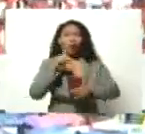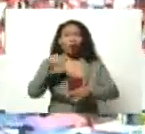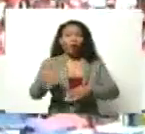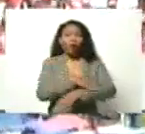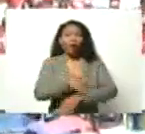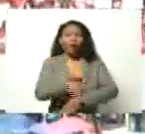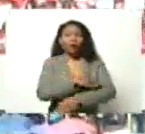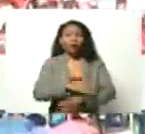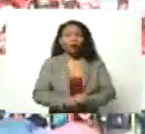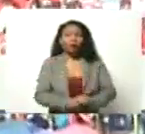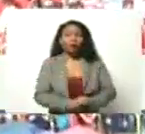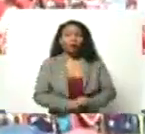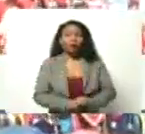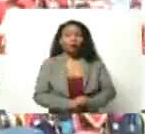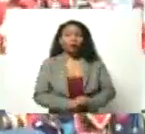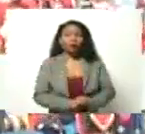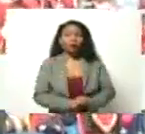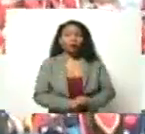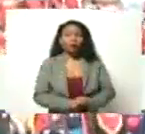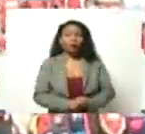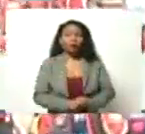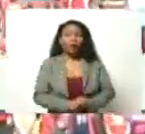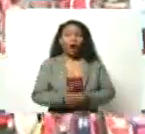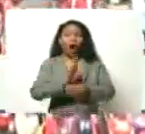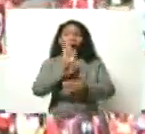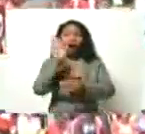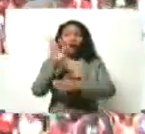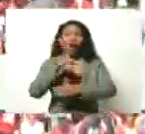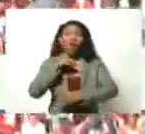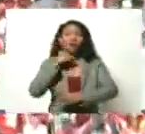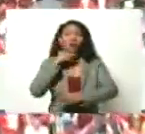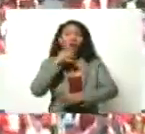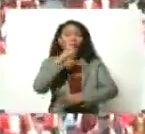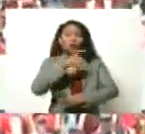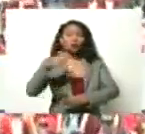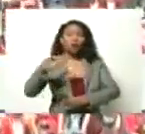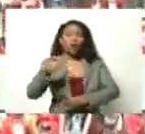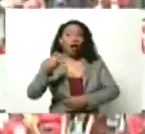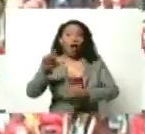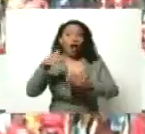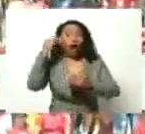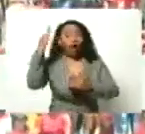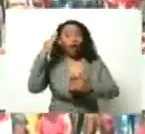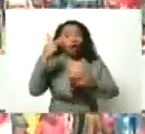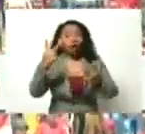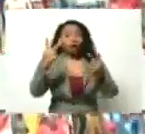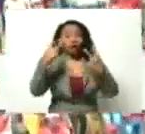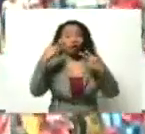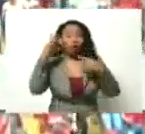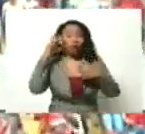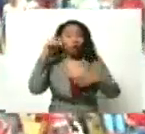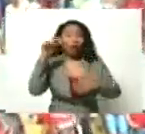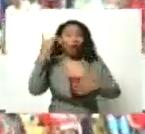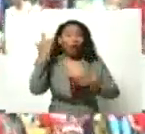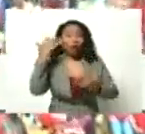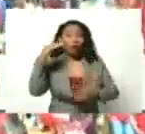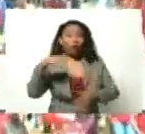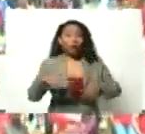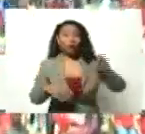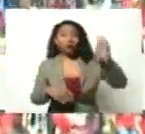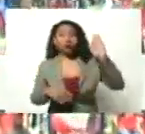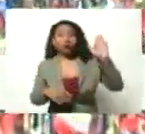calle y afuera hay un gentío lo que están allá afuera que nos están escuchando también levanten su mano